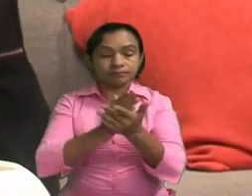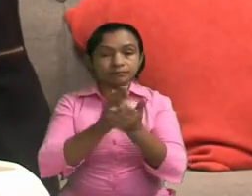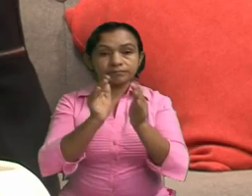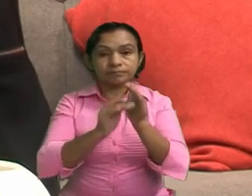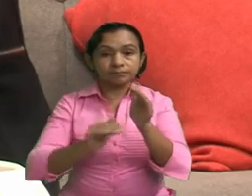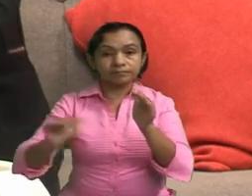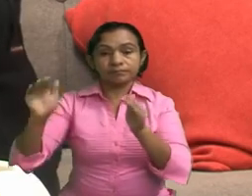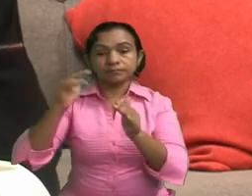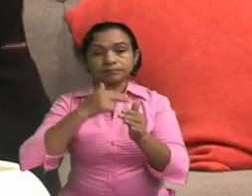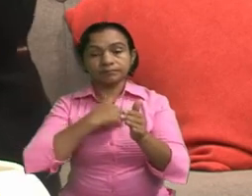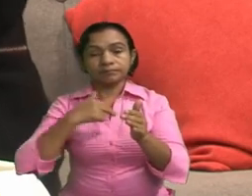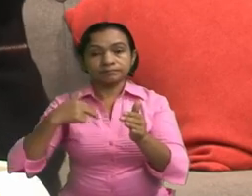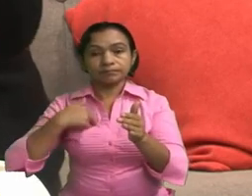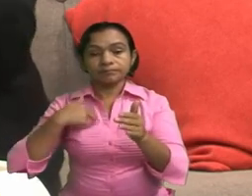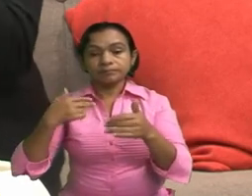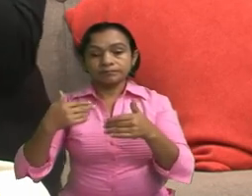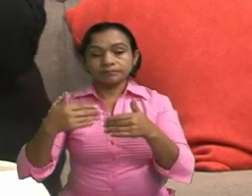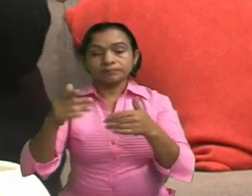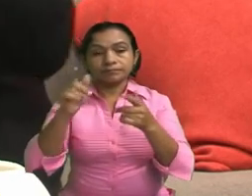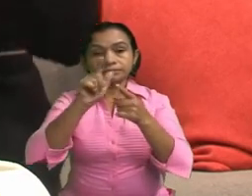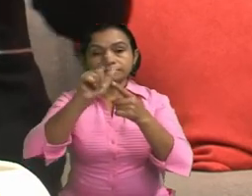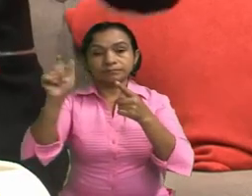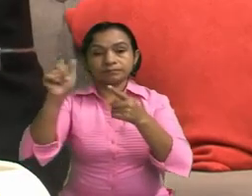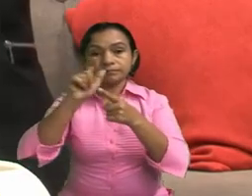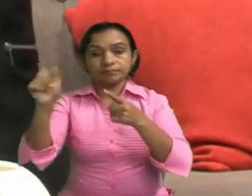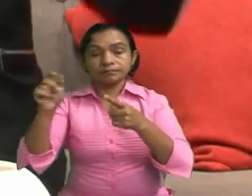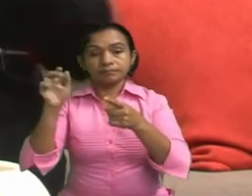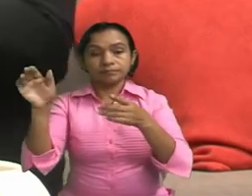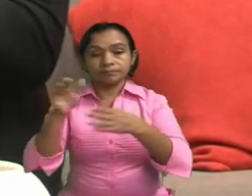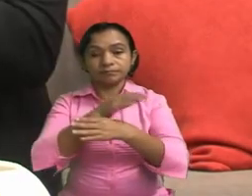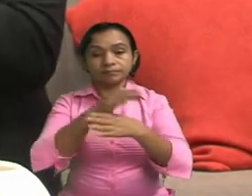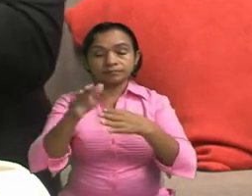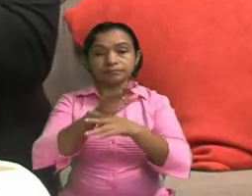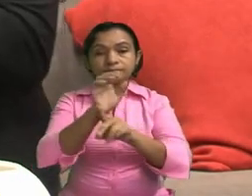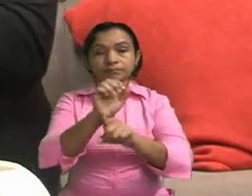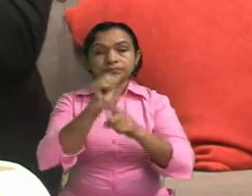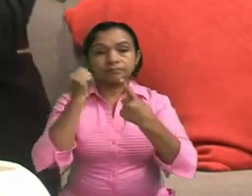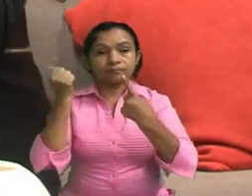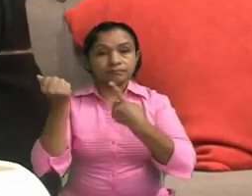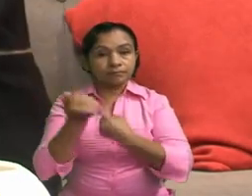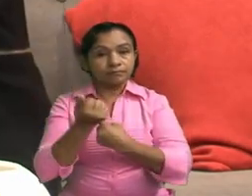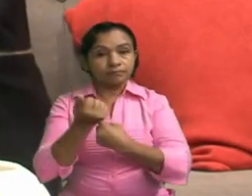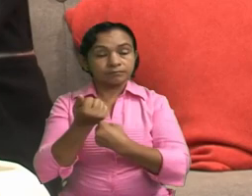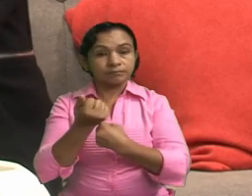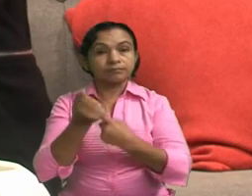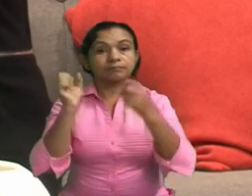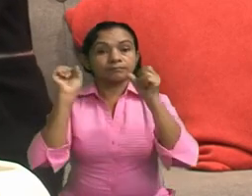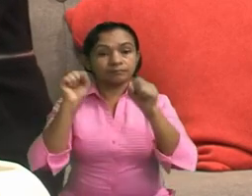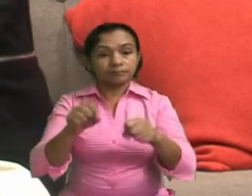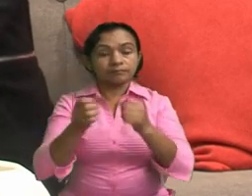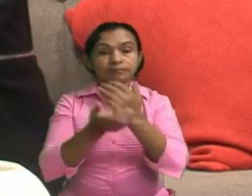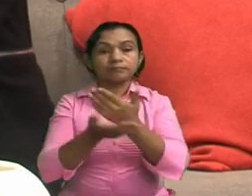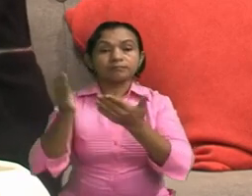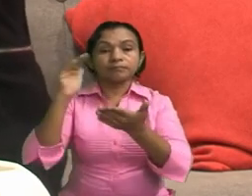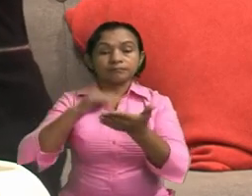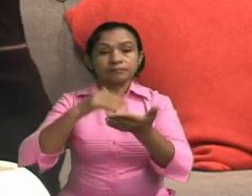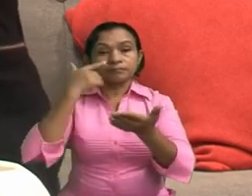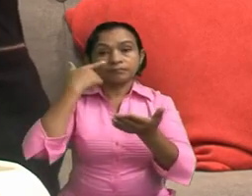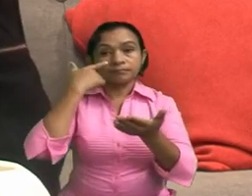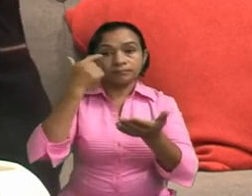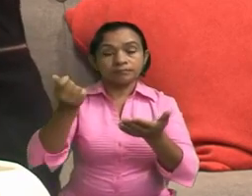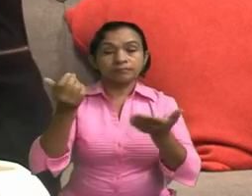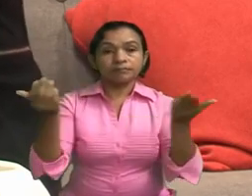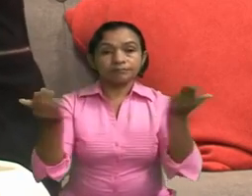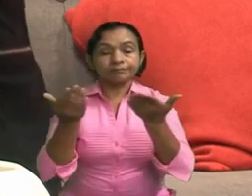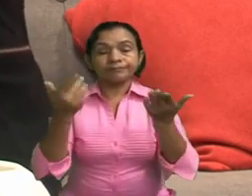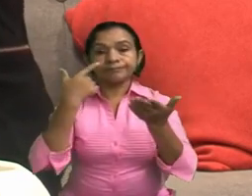vienen ratificando y hace estos meses también a través de distintas asambleas comunitarias, ellos volvieron a reconocer de que